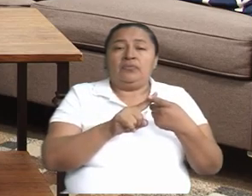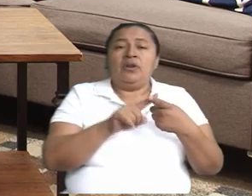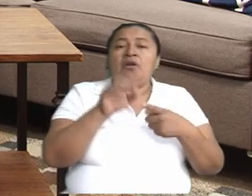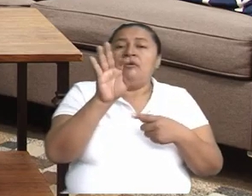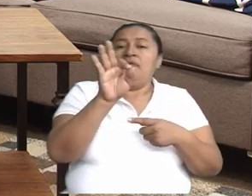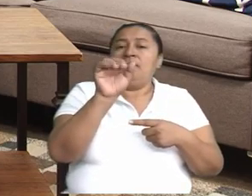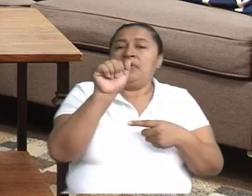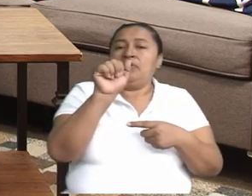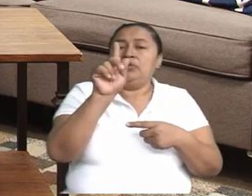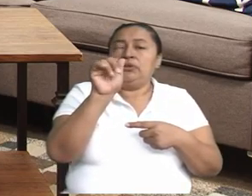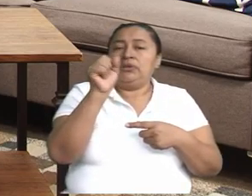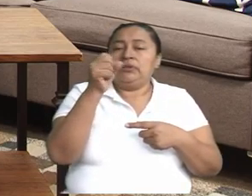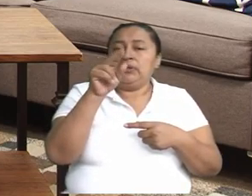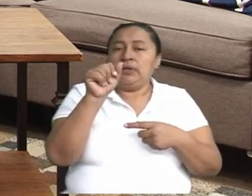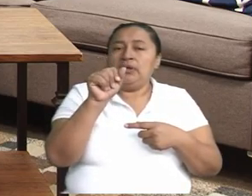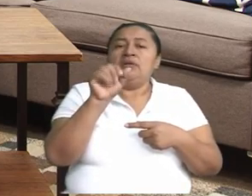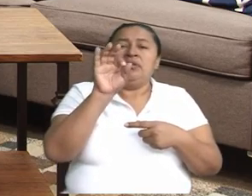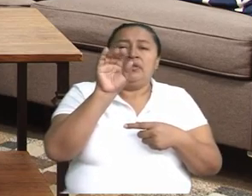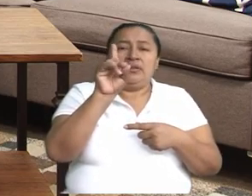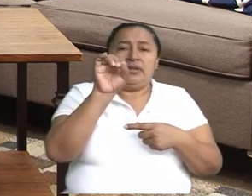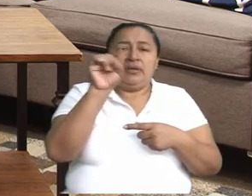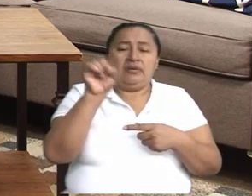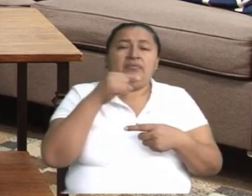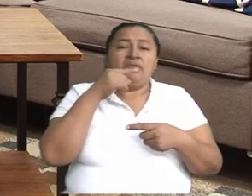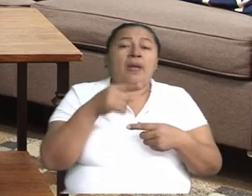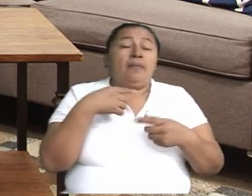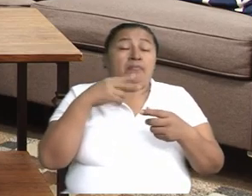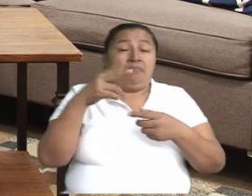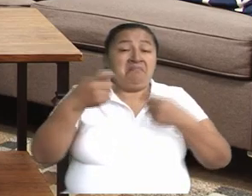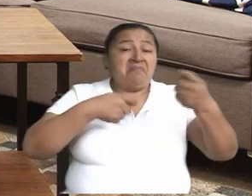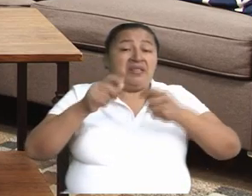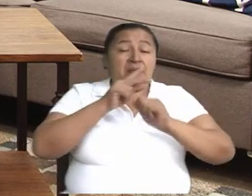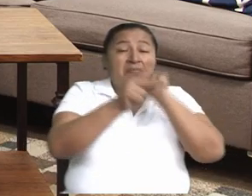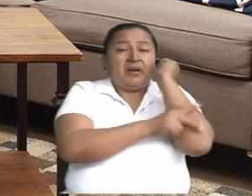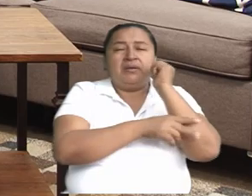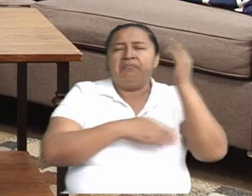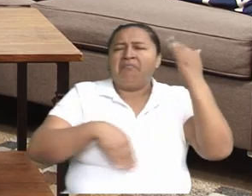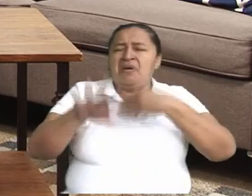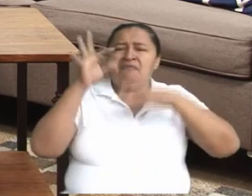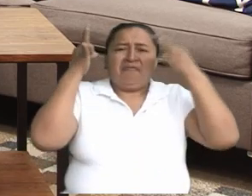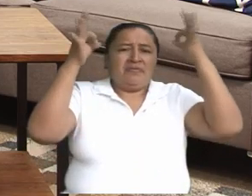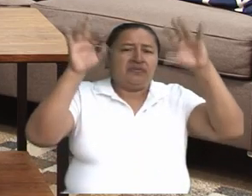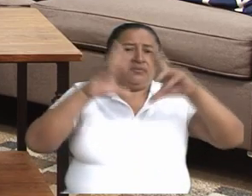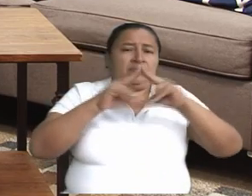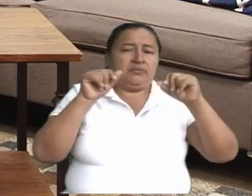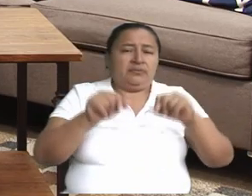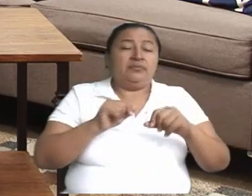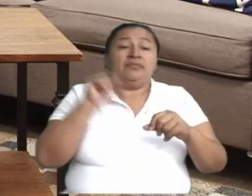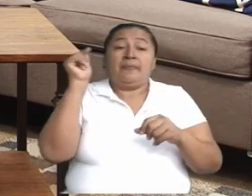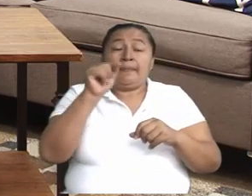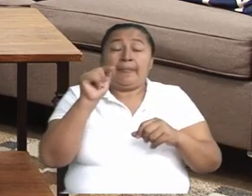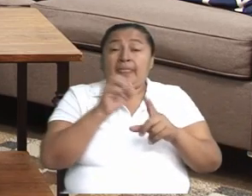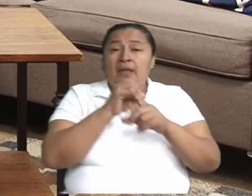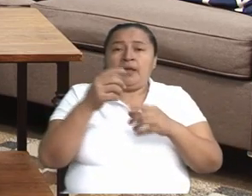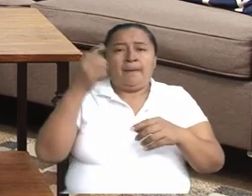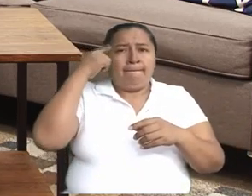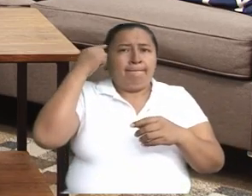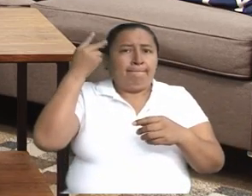la doctrina Díaz. Adolfo Díaz es el vendepatria más famoso que hay aquí. Entonces, él establece una